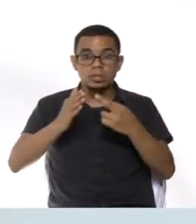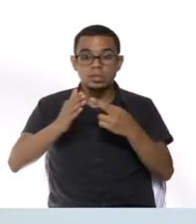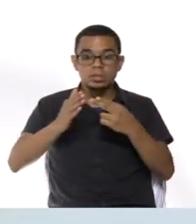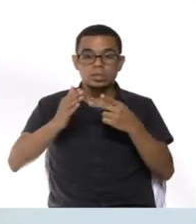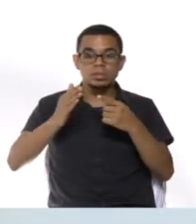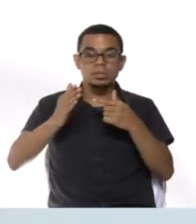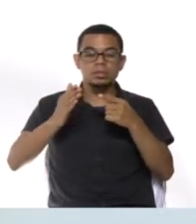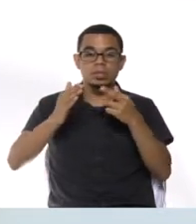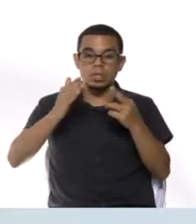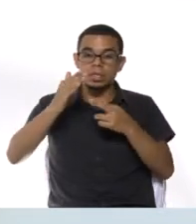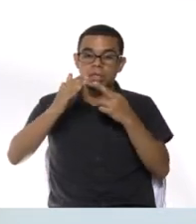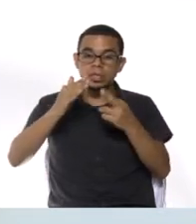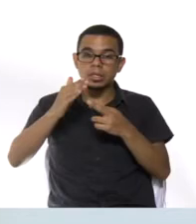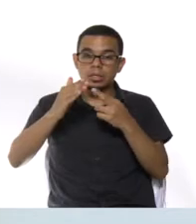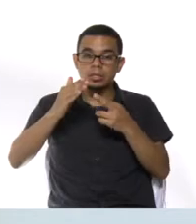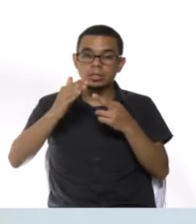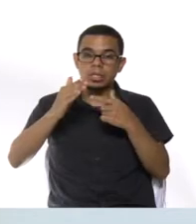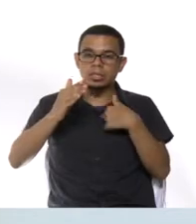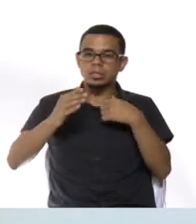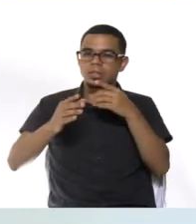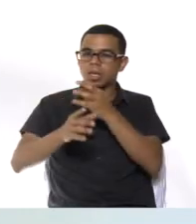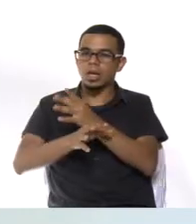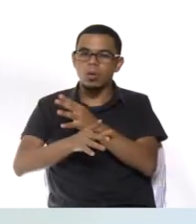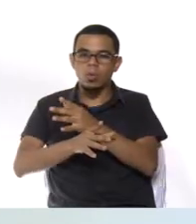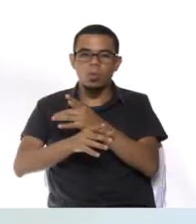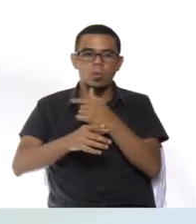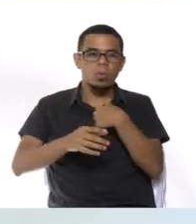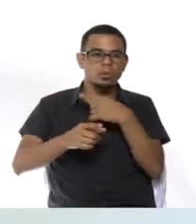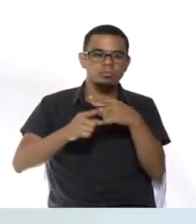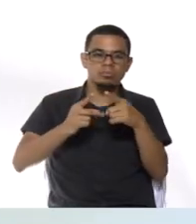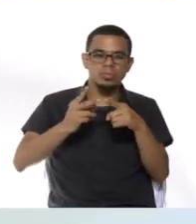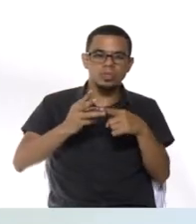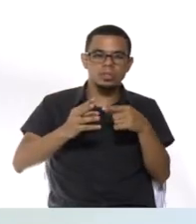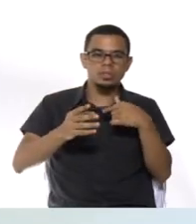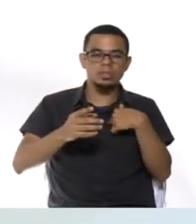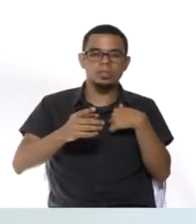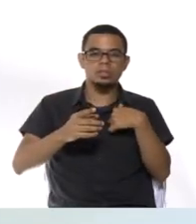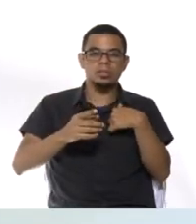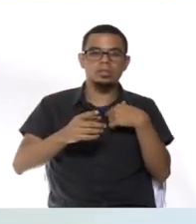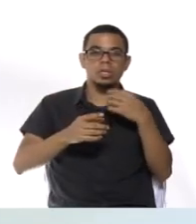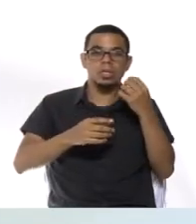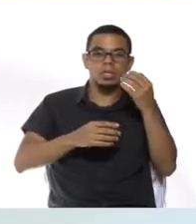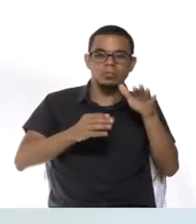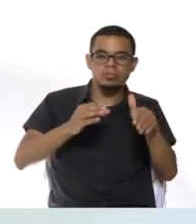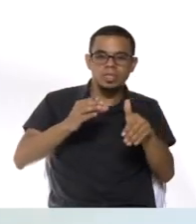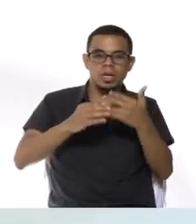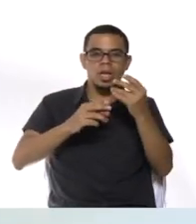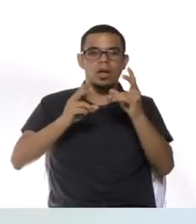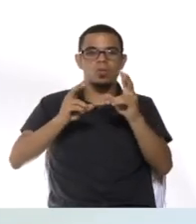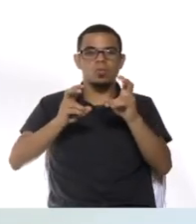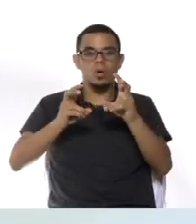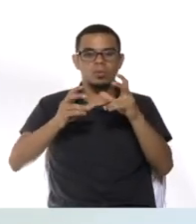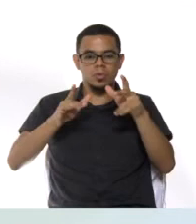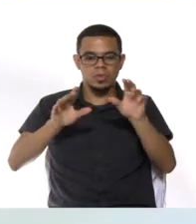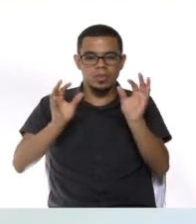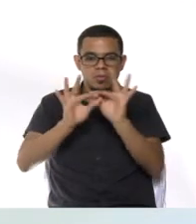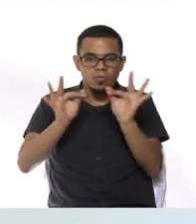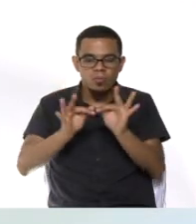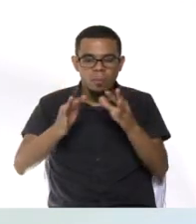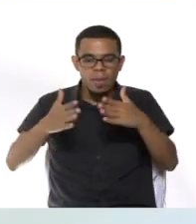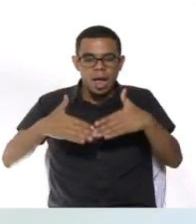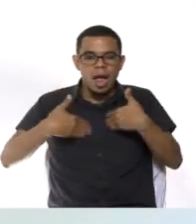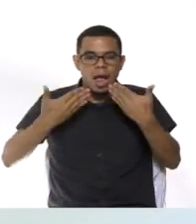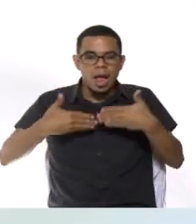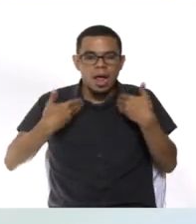recreación, aunque hace referencia a crear o producir, tiene que ver con crear o producir algo de manera